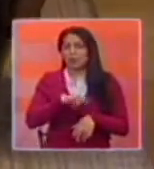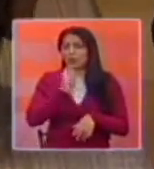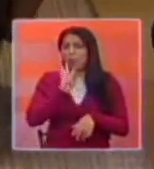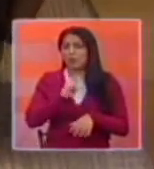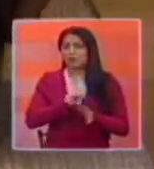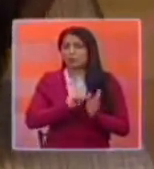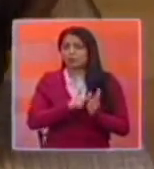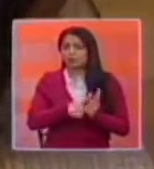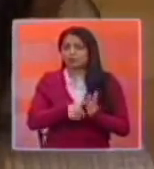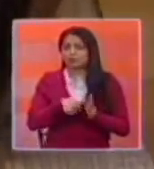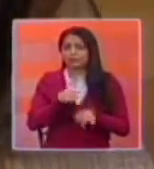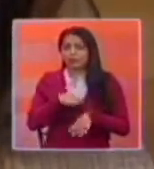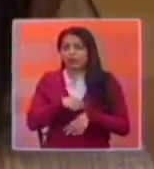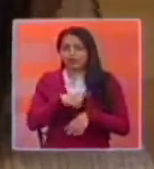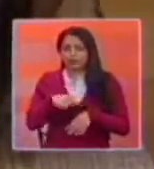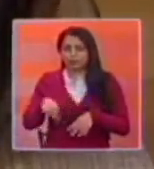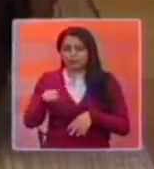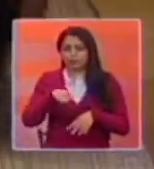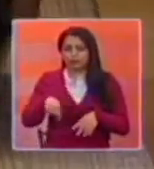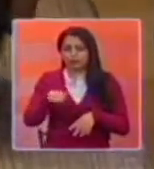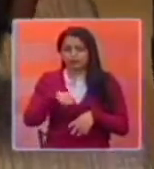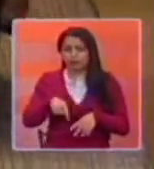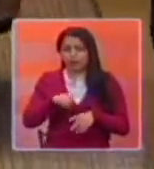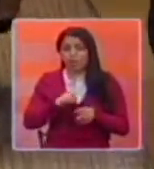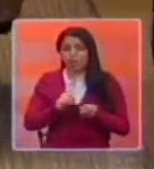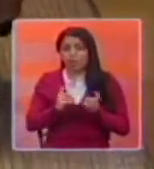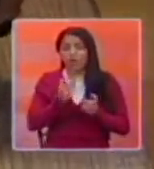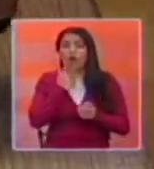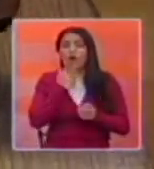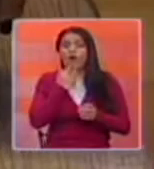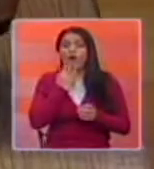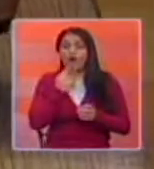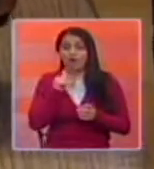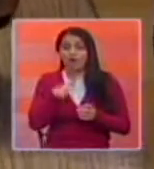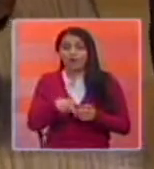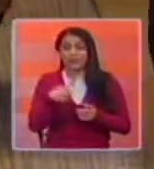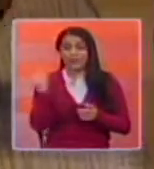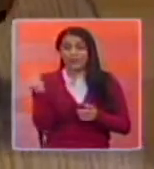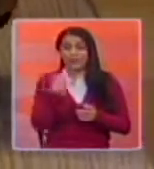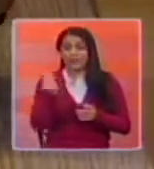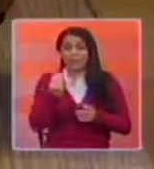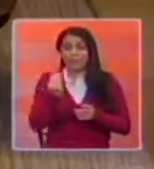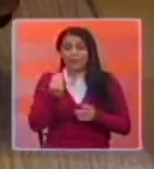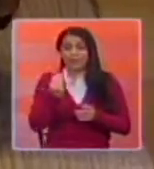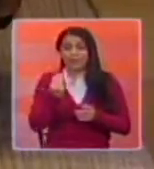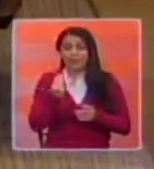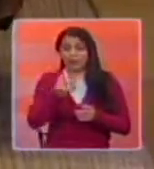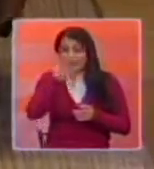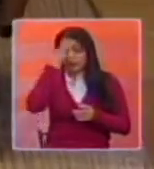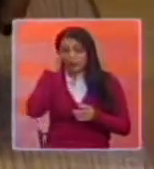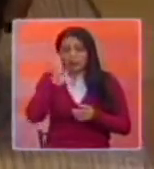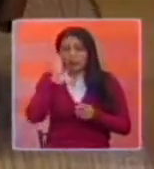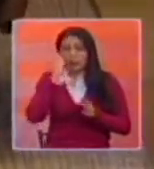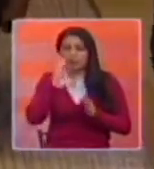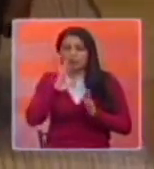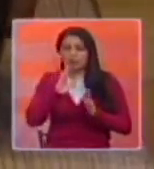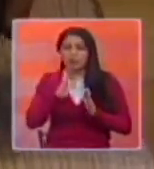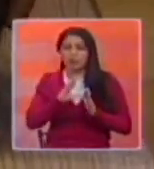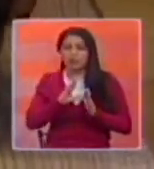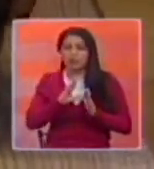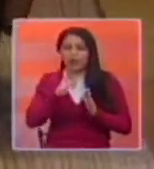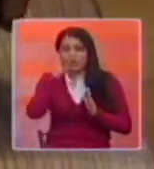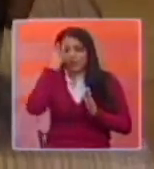que el color amarillito que le dio el huevo va a bajar. Entonces, de un amarillo color